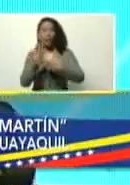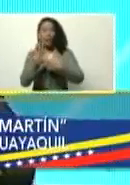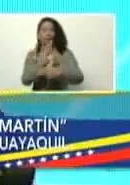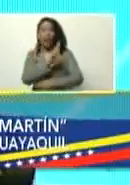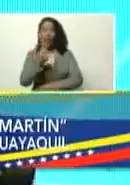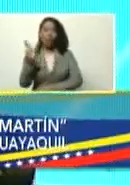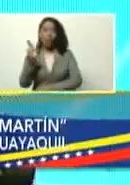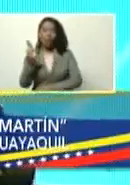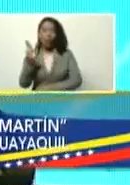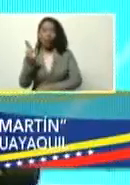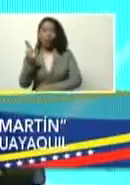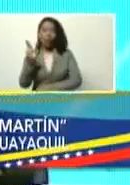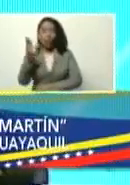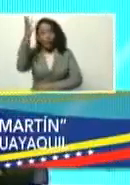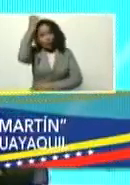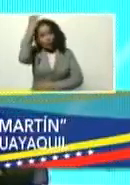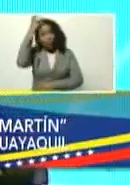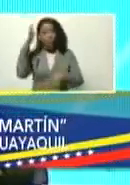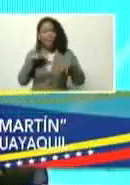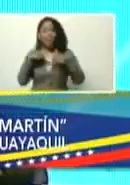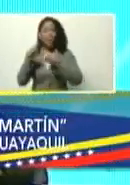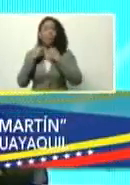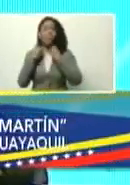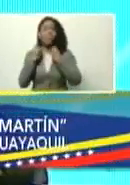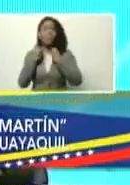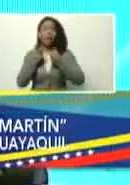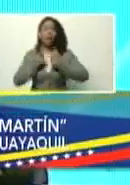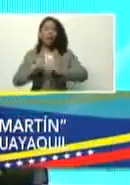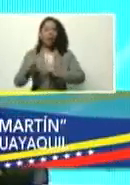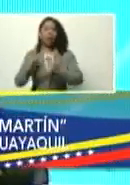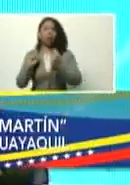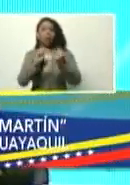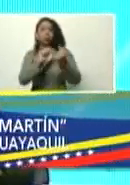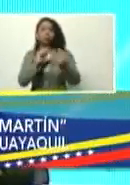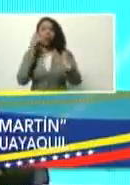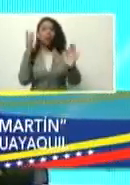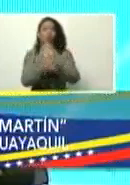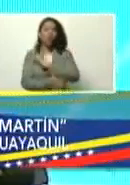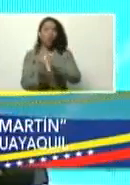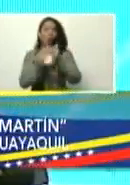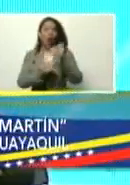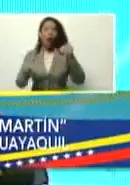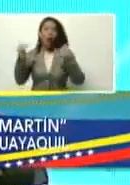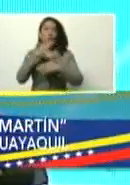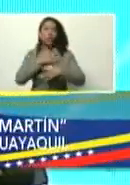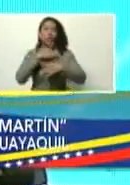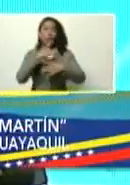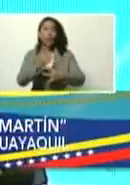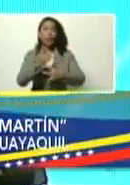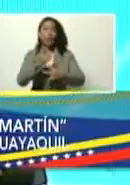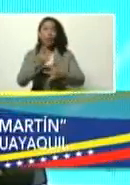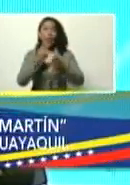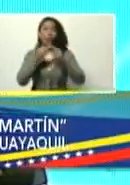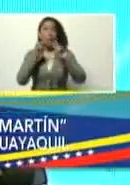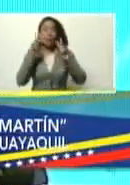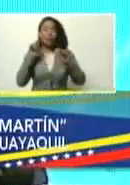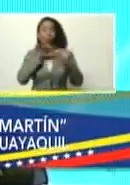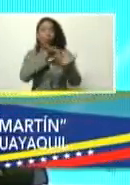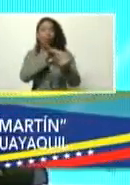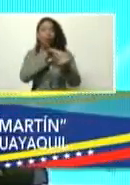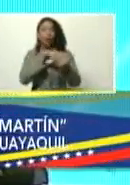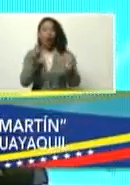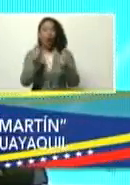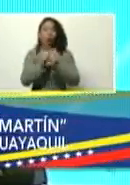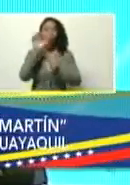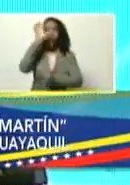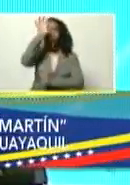repúblicas, reinos e imperios para tratar y discutir sobre los altos intereses de la paz y de la guerra con las